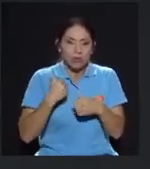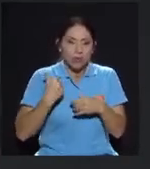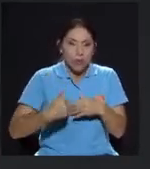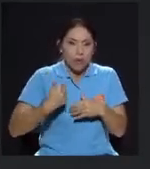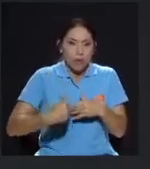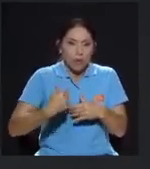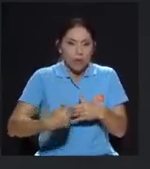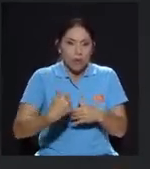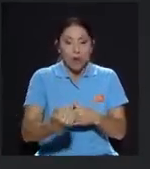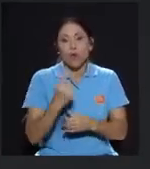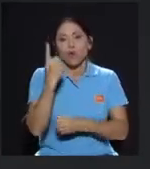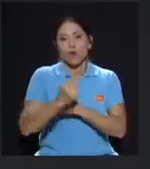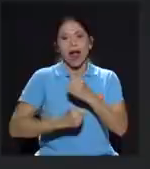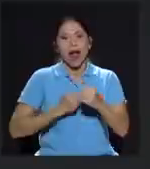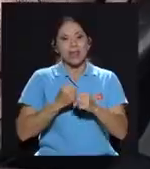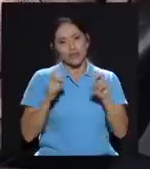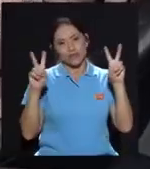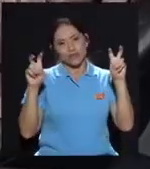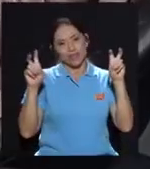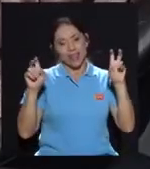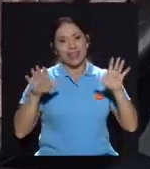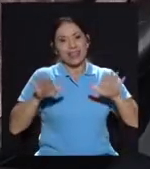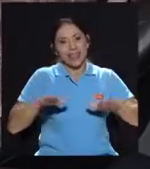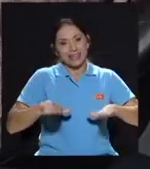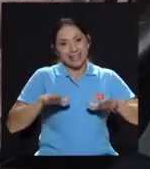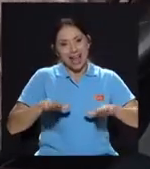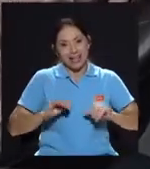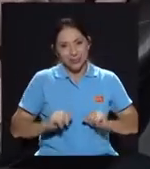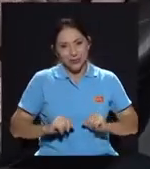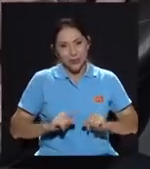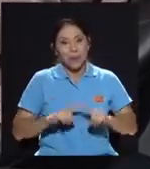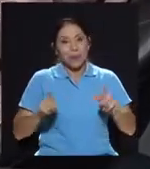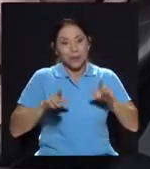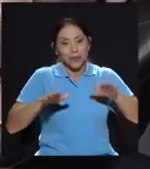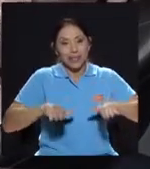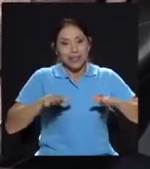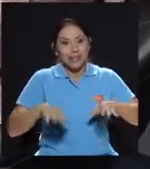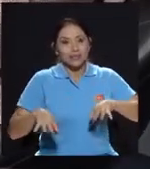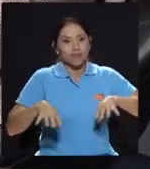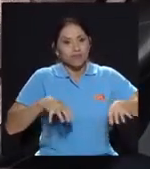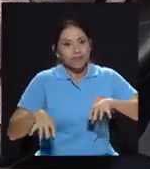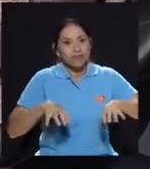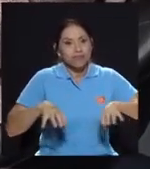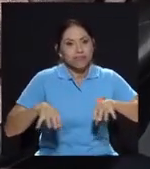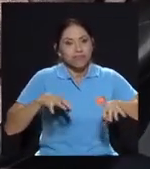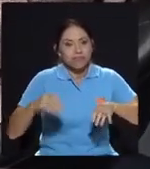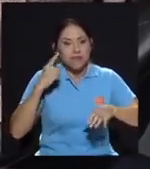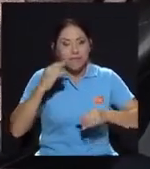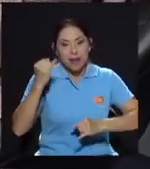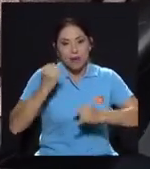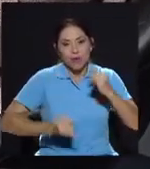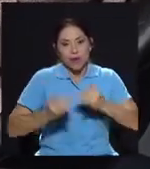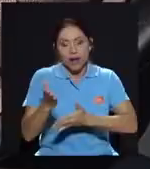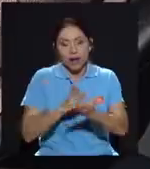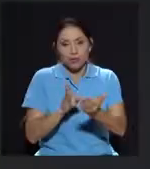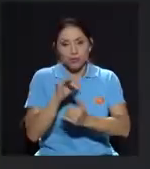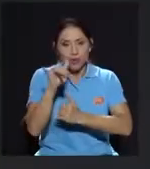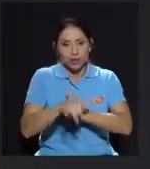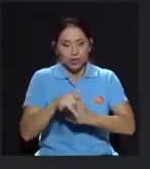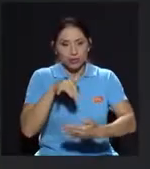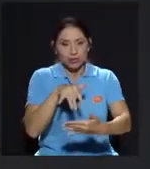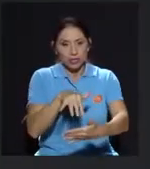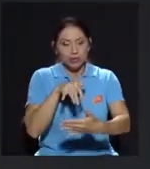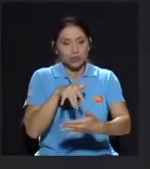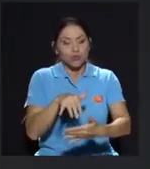año de descanso ya memos de esa manera pero aún en descanso como llamamos activo para poder concluir algunos proyectos de estudio que quería cerrar